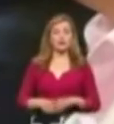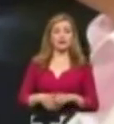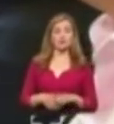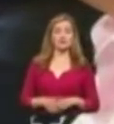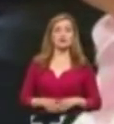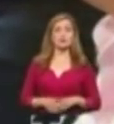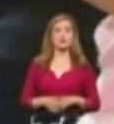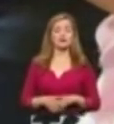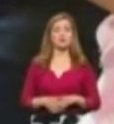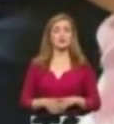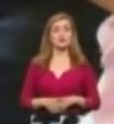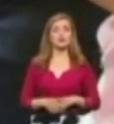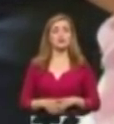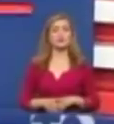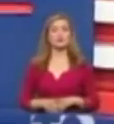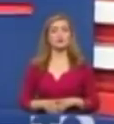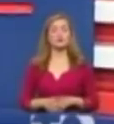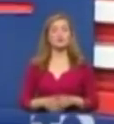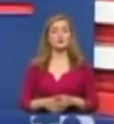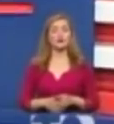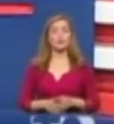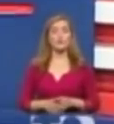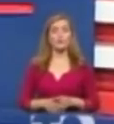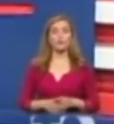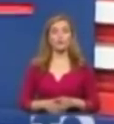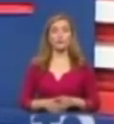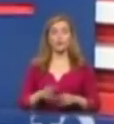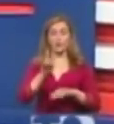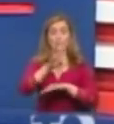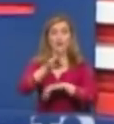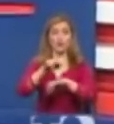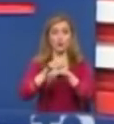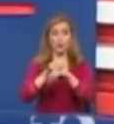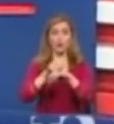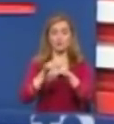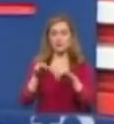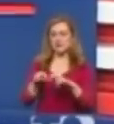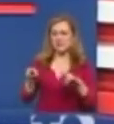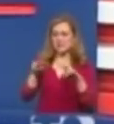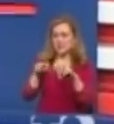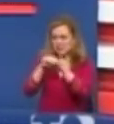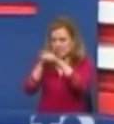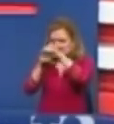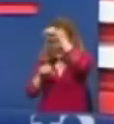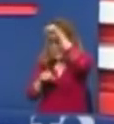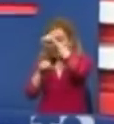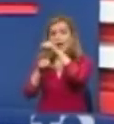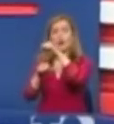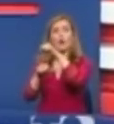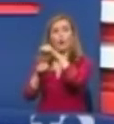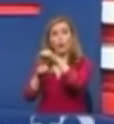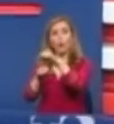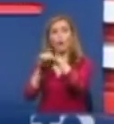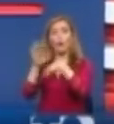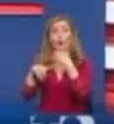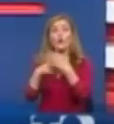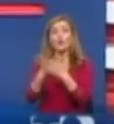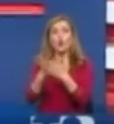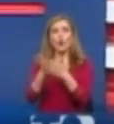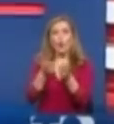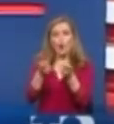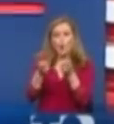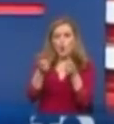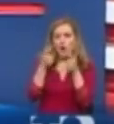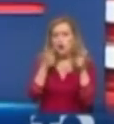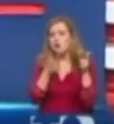En Quito, Andrea Samaniego, 24 horas. 24 horas accedió a información que refleje en detalle el monitoreo de Fernando Alvarado los días